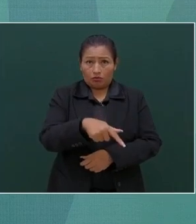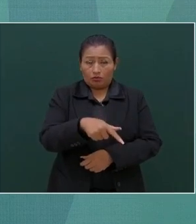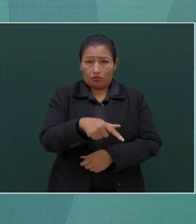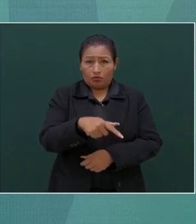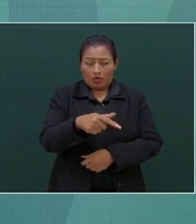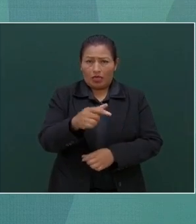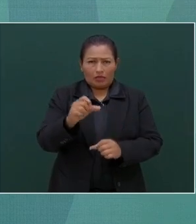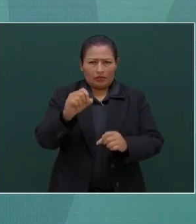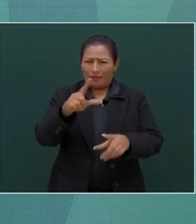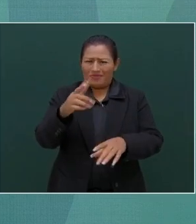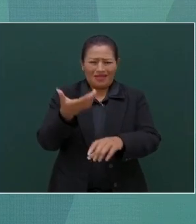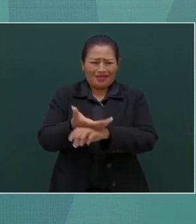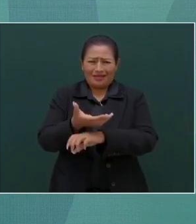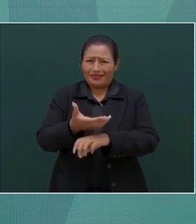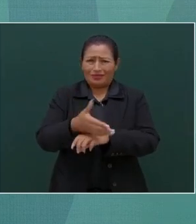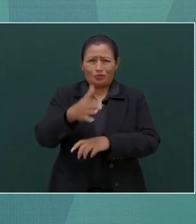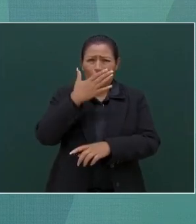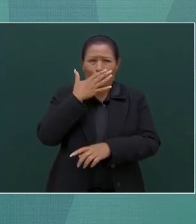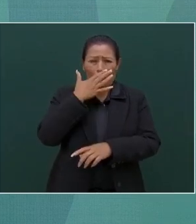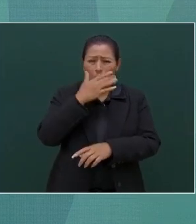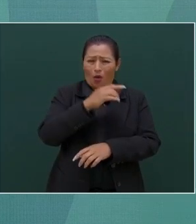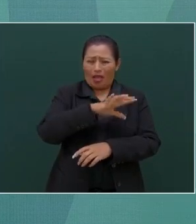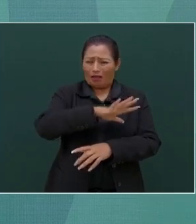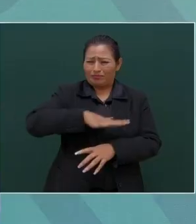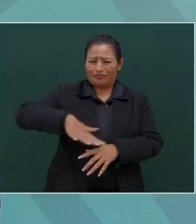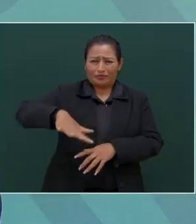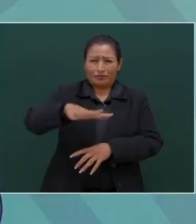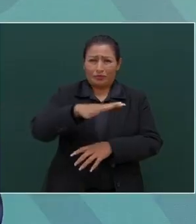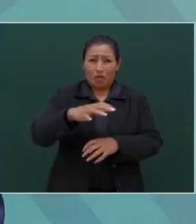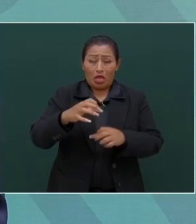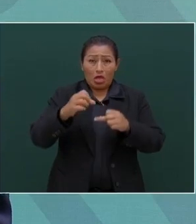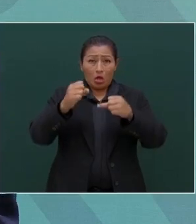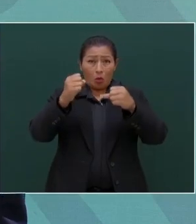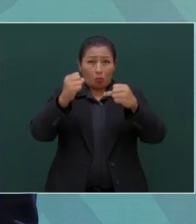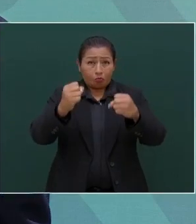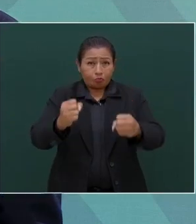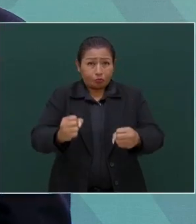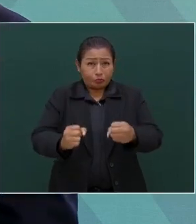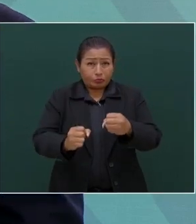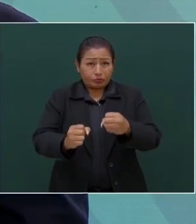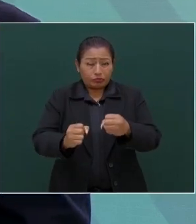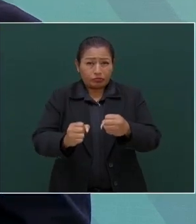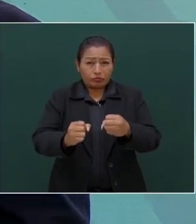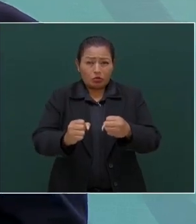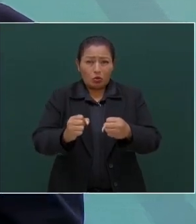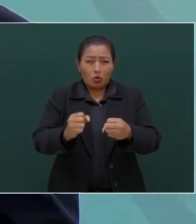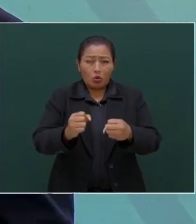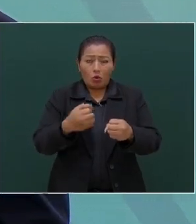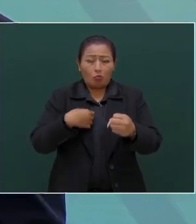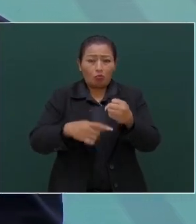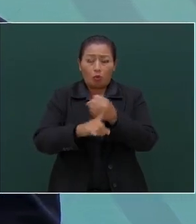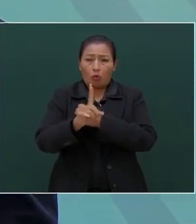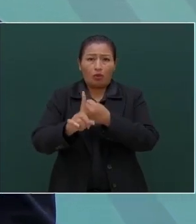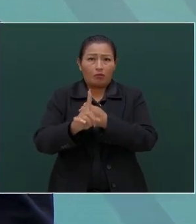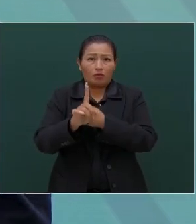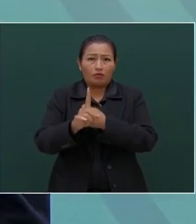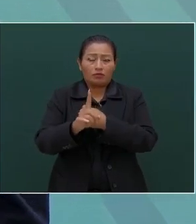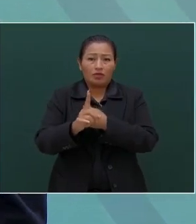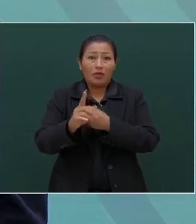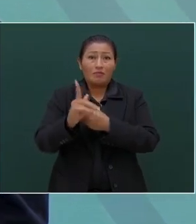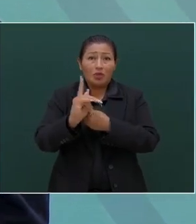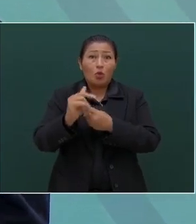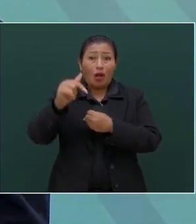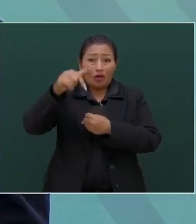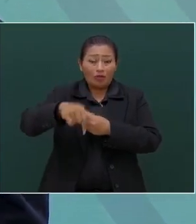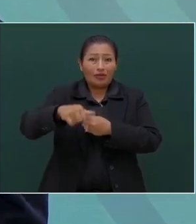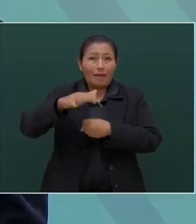y Sonora en general, tanto problema de inseguridad, pero se descontroló, sobre